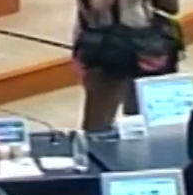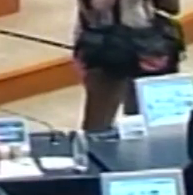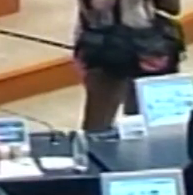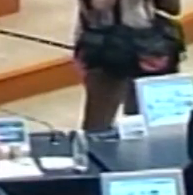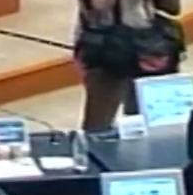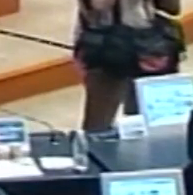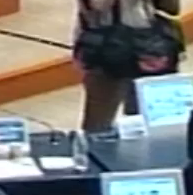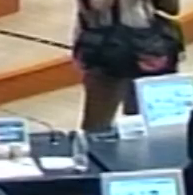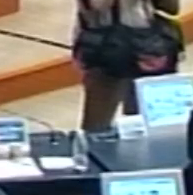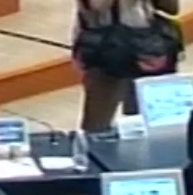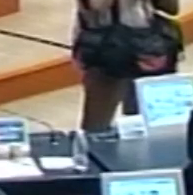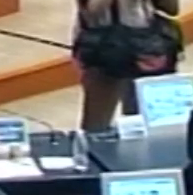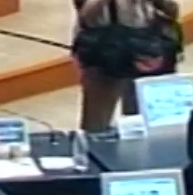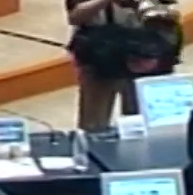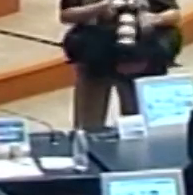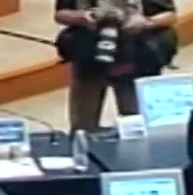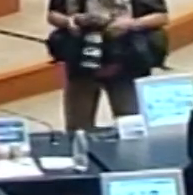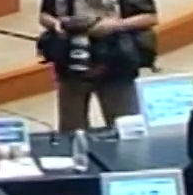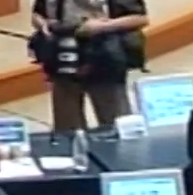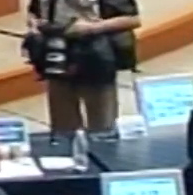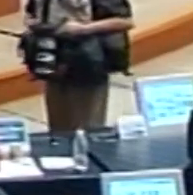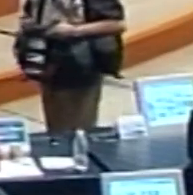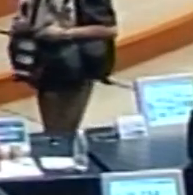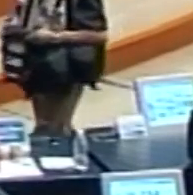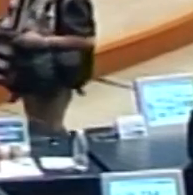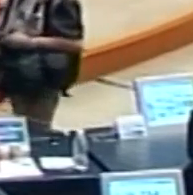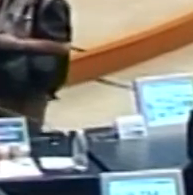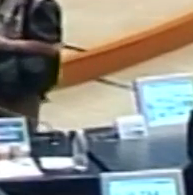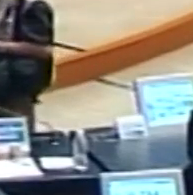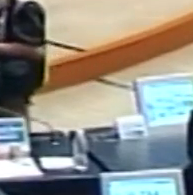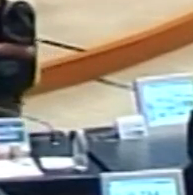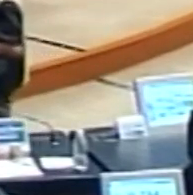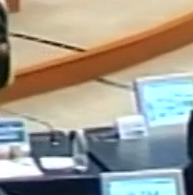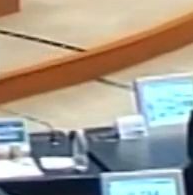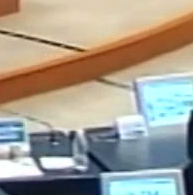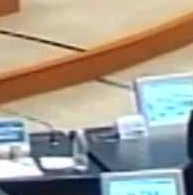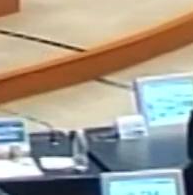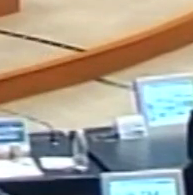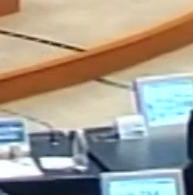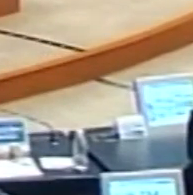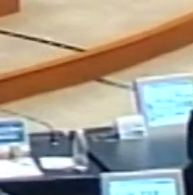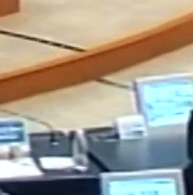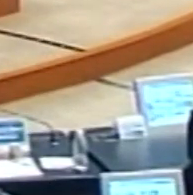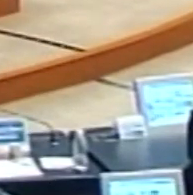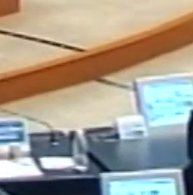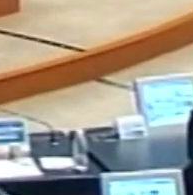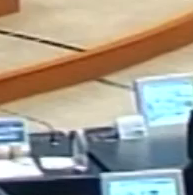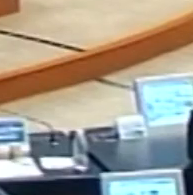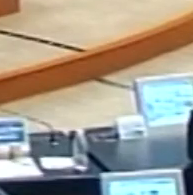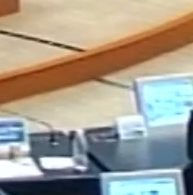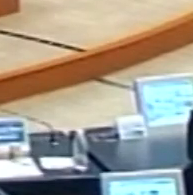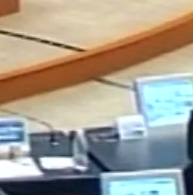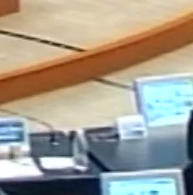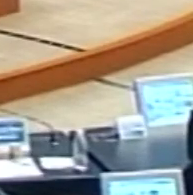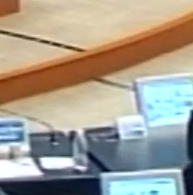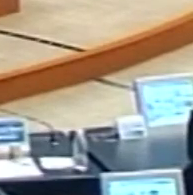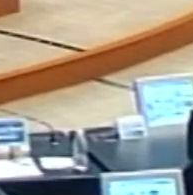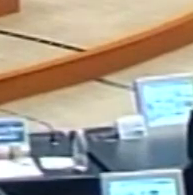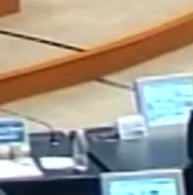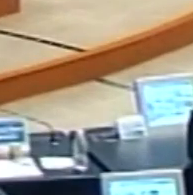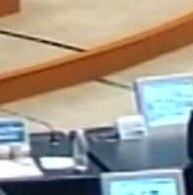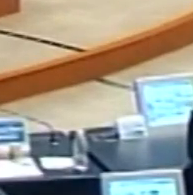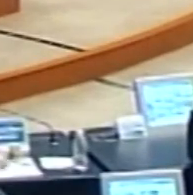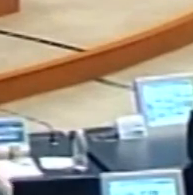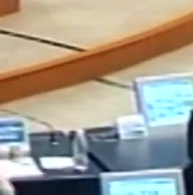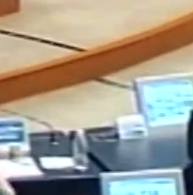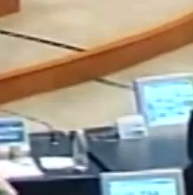solicitud. Senador Mario Delgado está... Adelante, senador. Muchas gracias. Por favor. He escuchado con atención su intervención, señor senador. Sabe